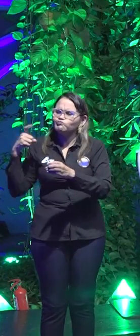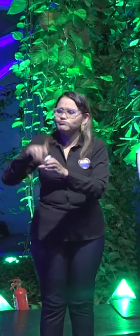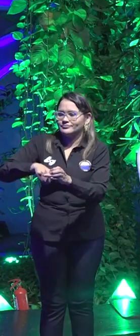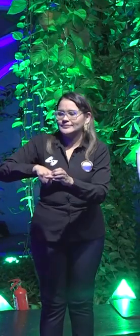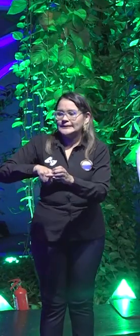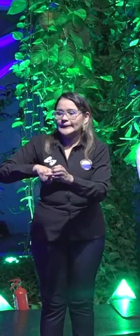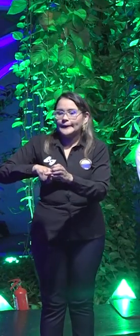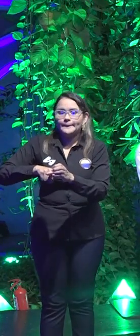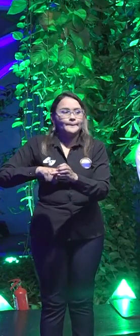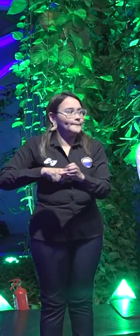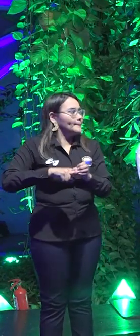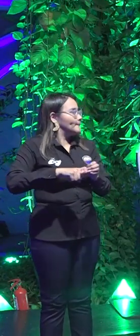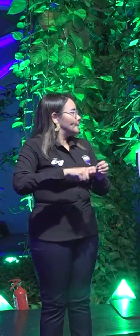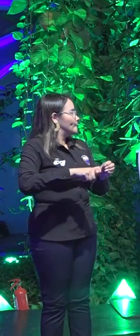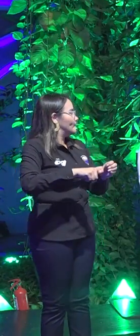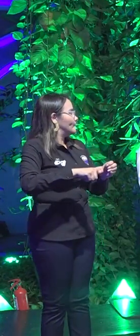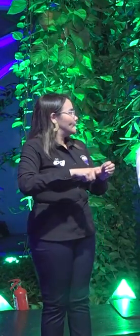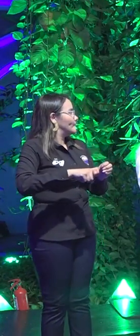¿Ven?